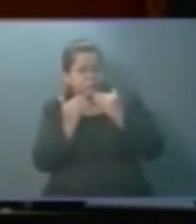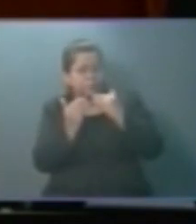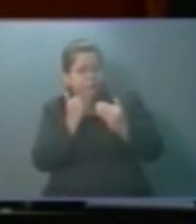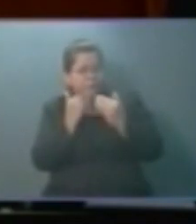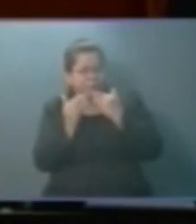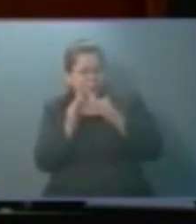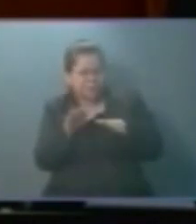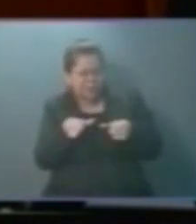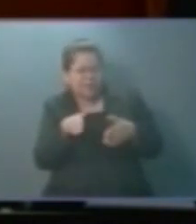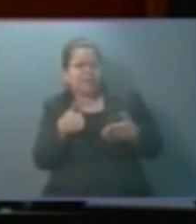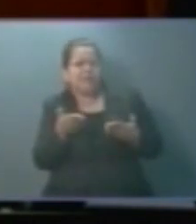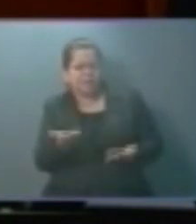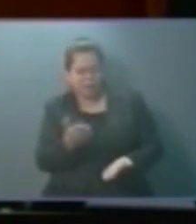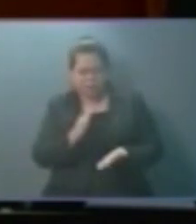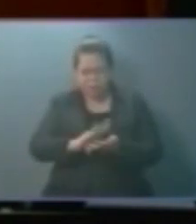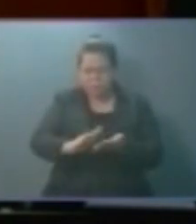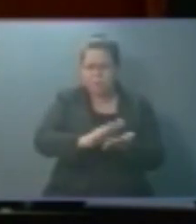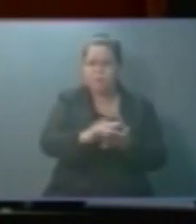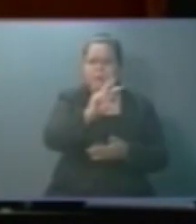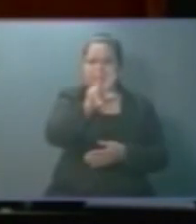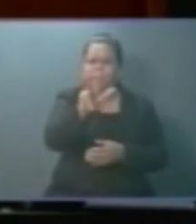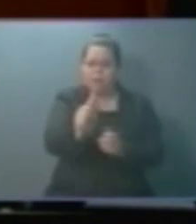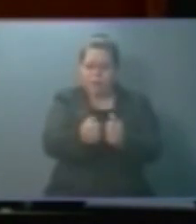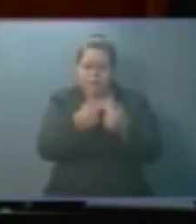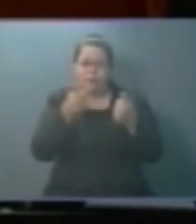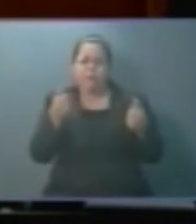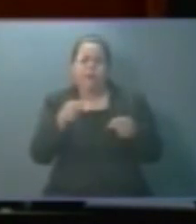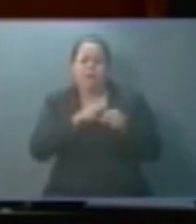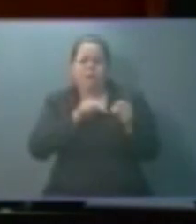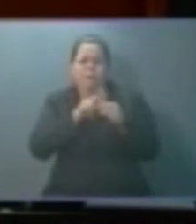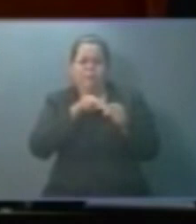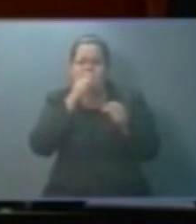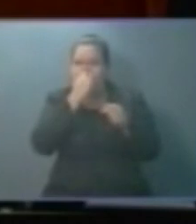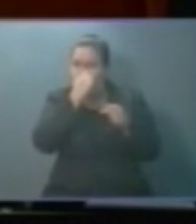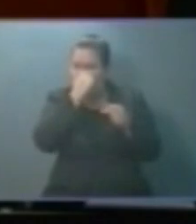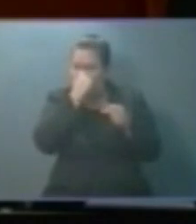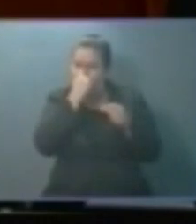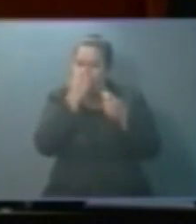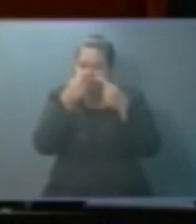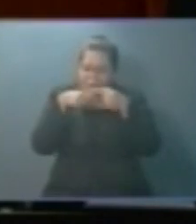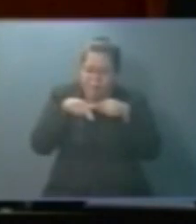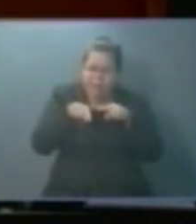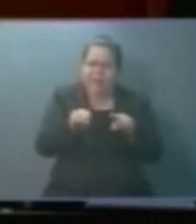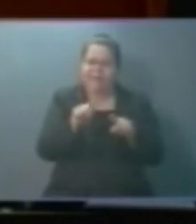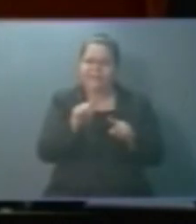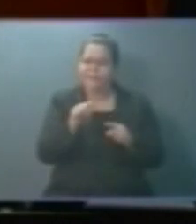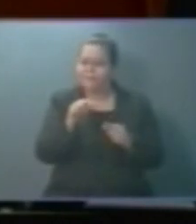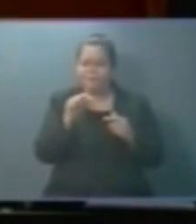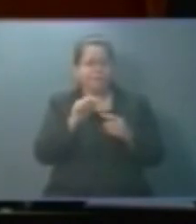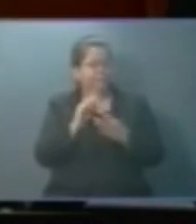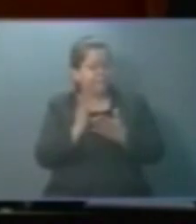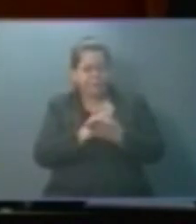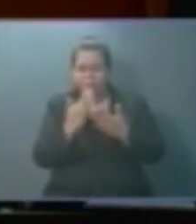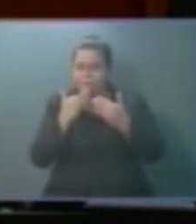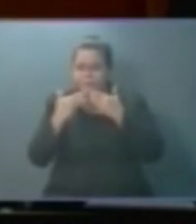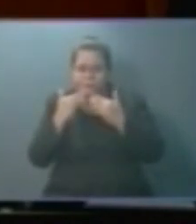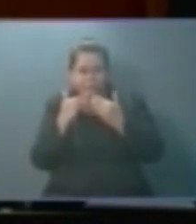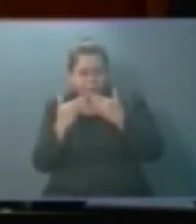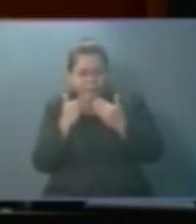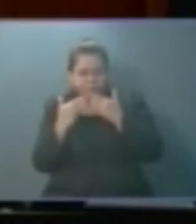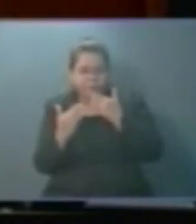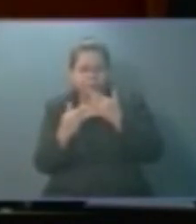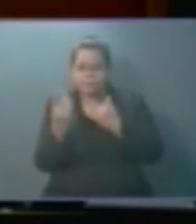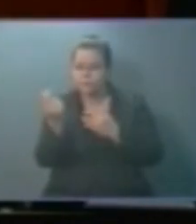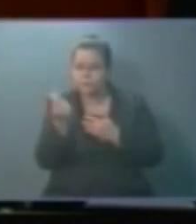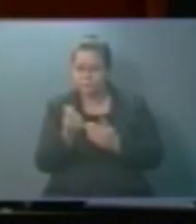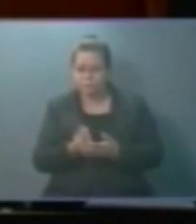ha gastado 23 millones de dólares y que continúa sin dar las explicaciones del caso del